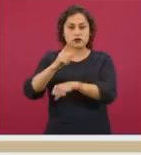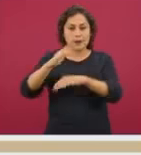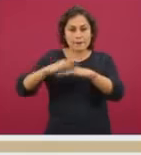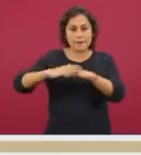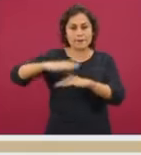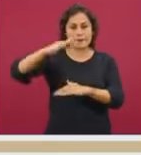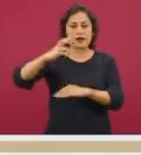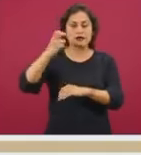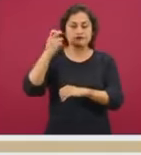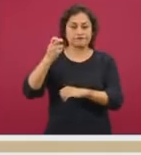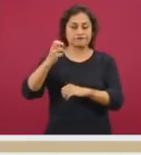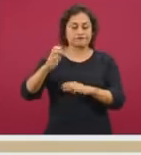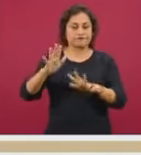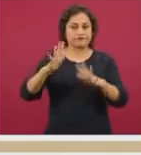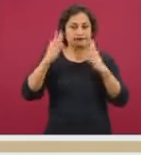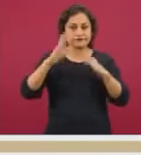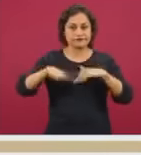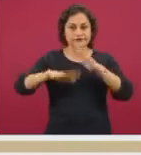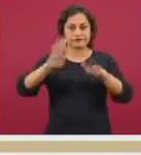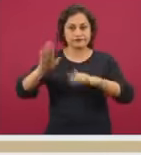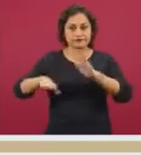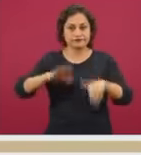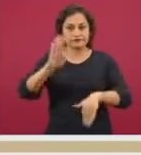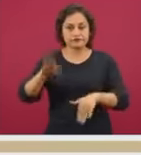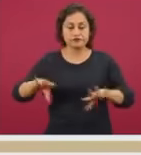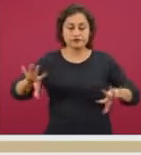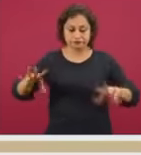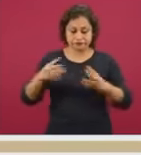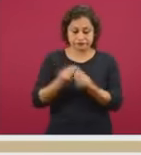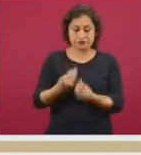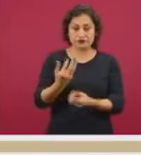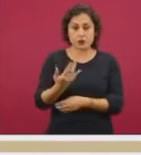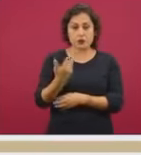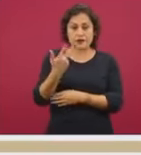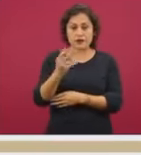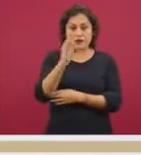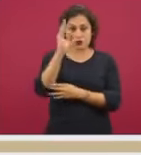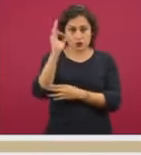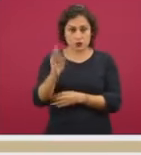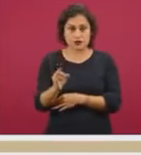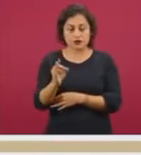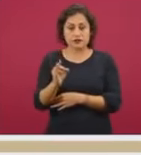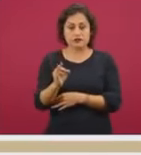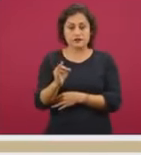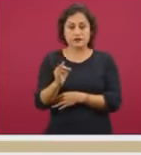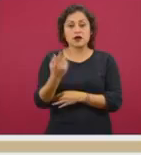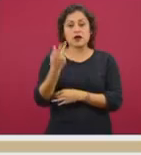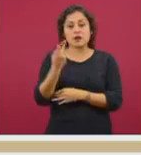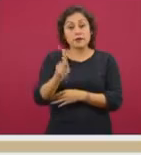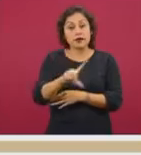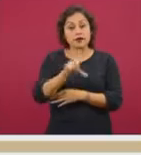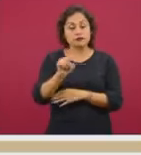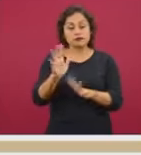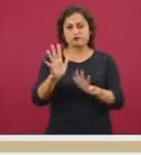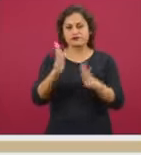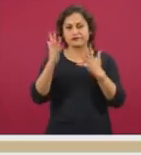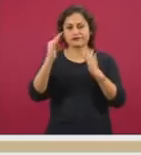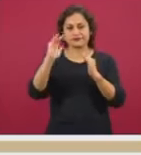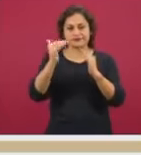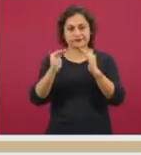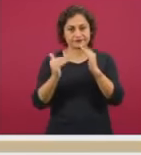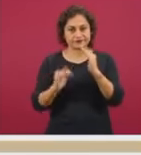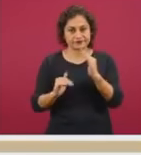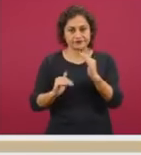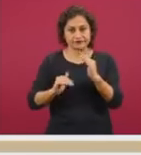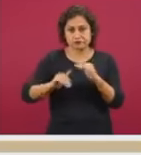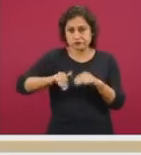mortalidad, llegando de manera acumulada hasta 58% de exceso, pero también tuvo un descenso muy rápido y ya en las últimas